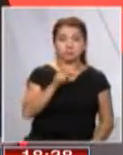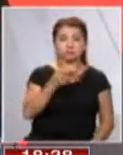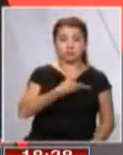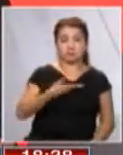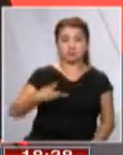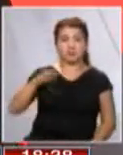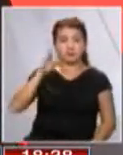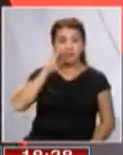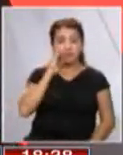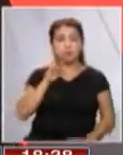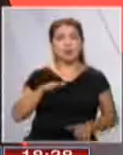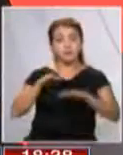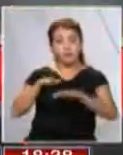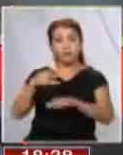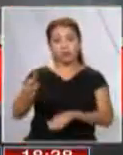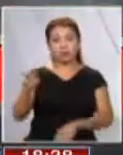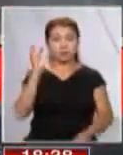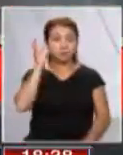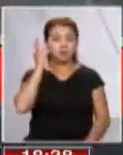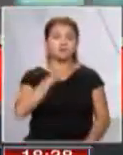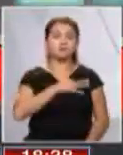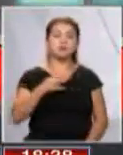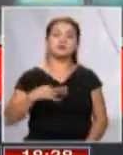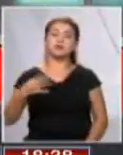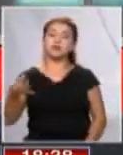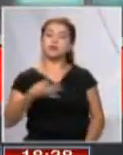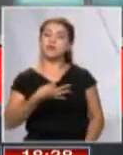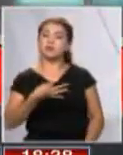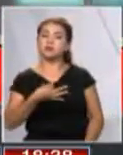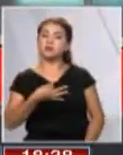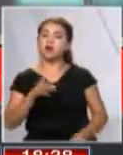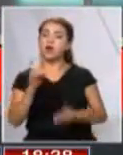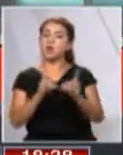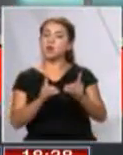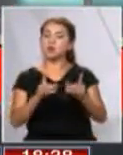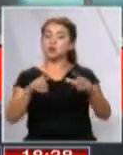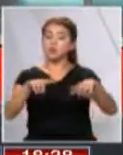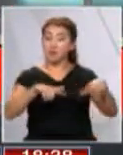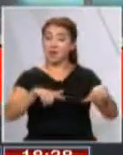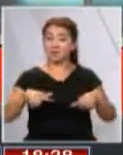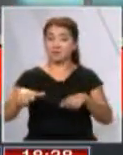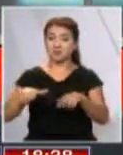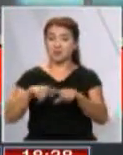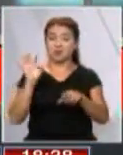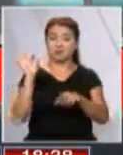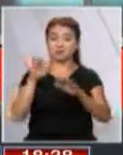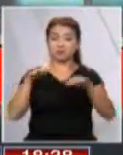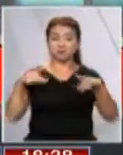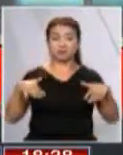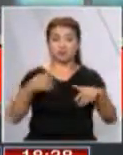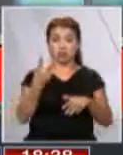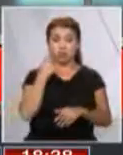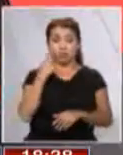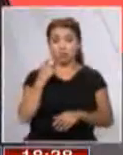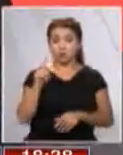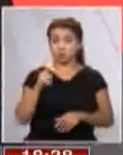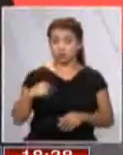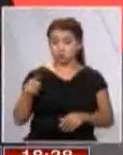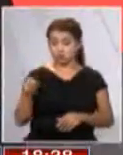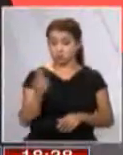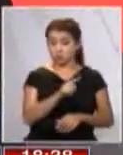foro por las mujeres la ministra se refería a varios de los espacios que va a incluir esta cumbre que se desarrolla durante dos días